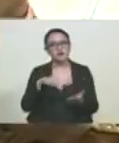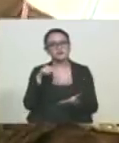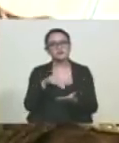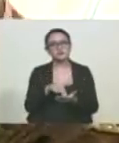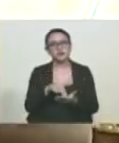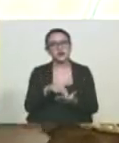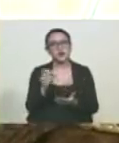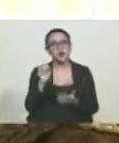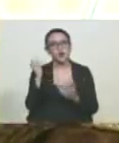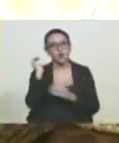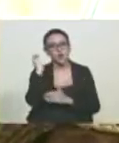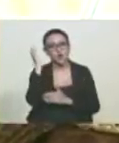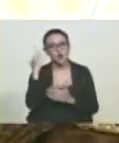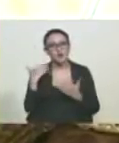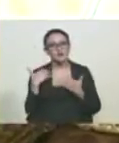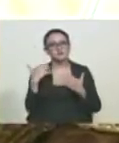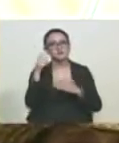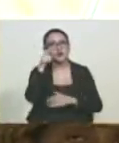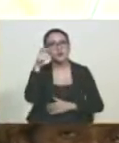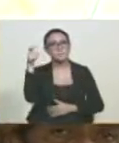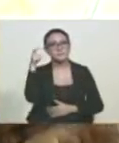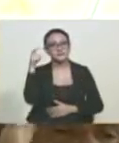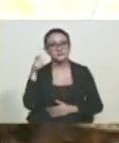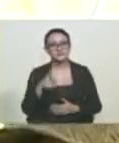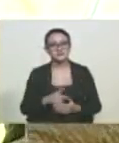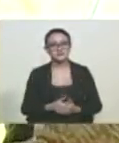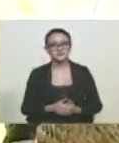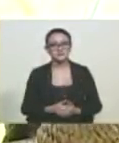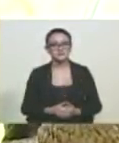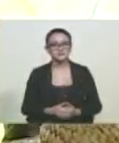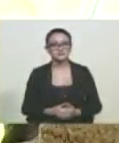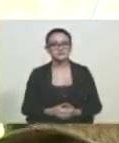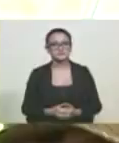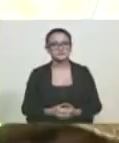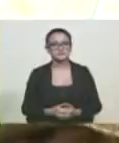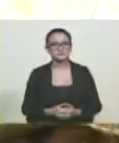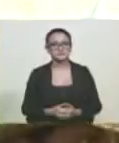o un congreso campesino.